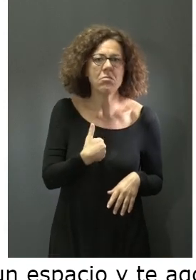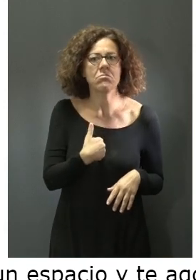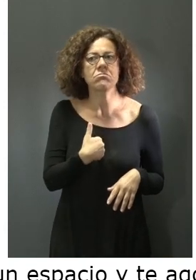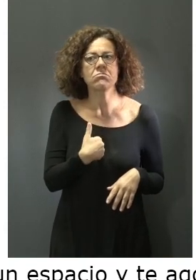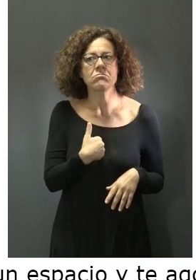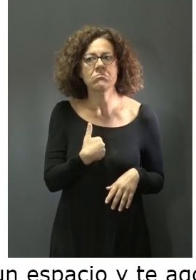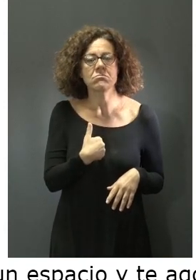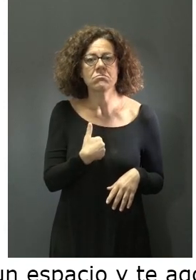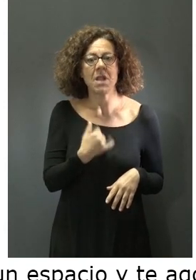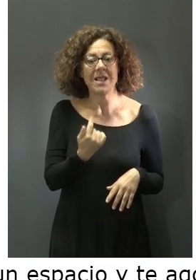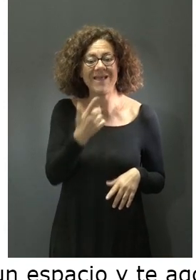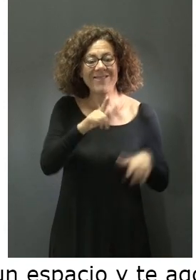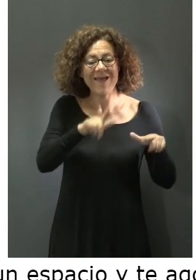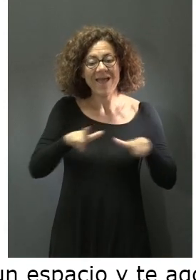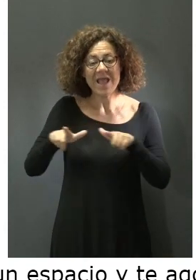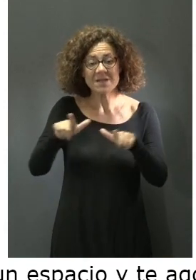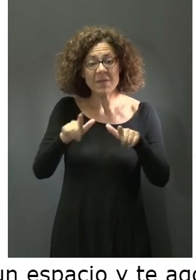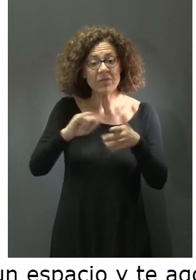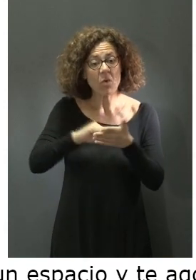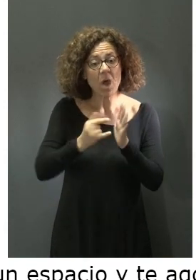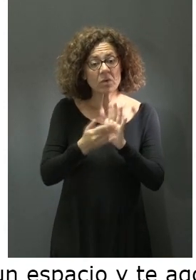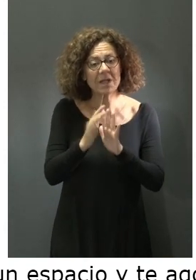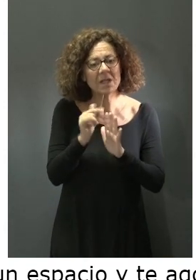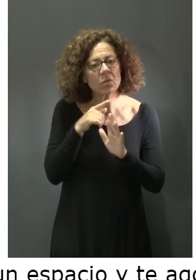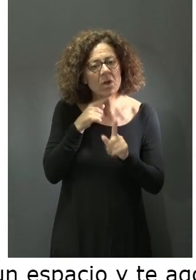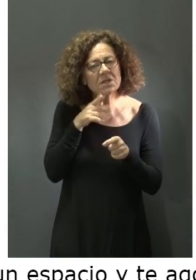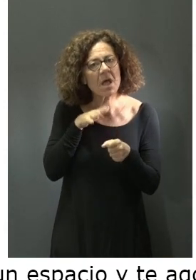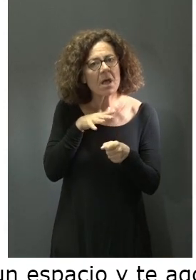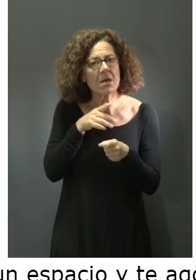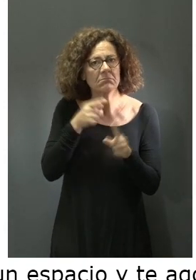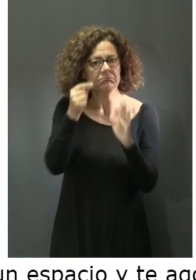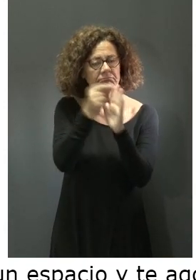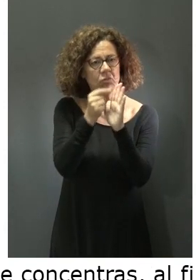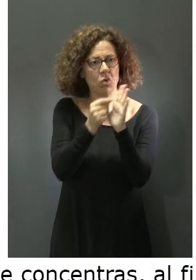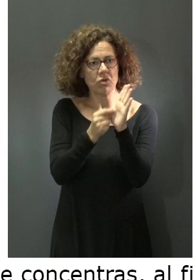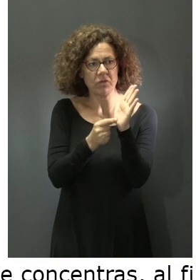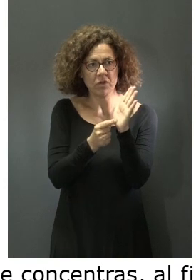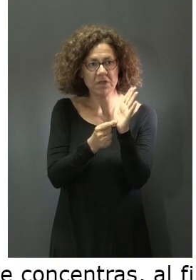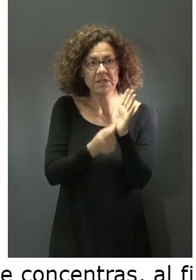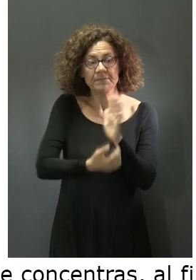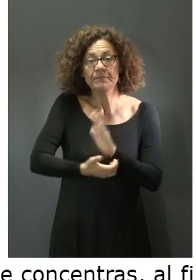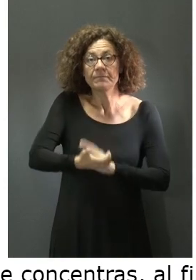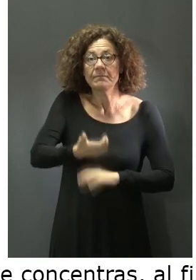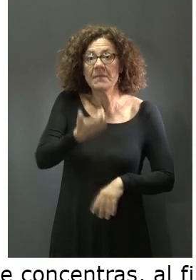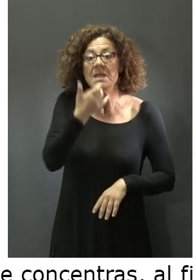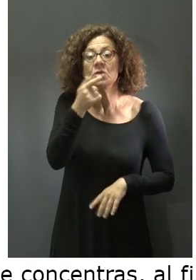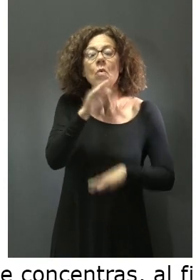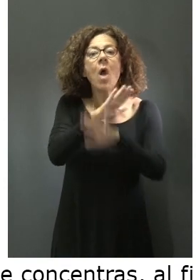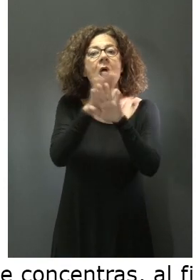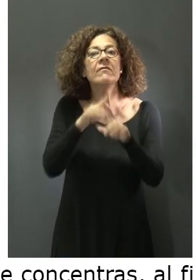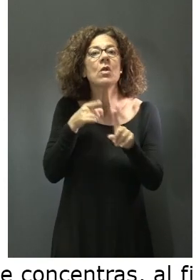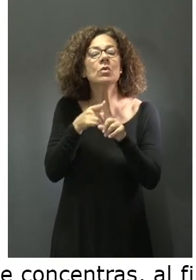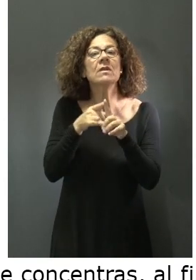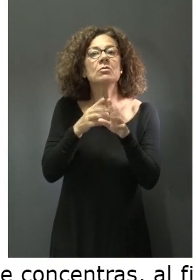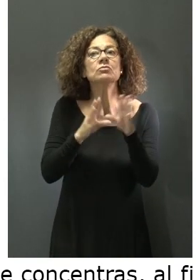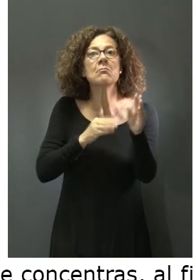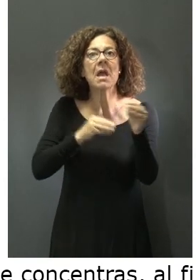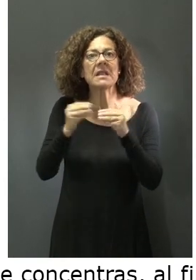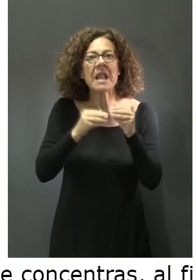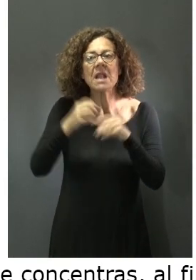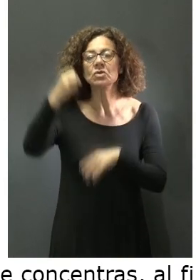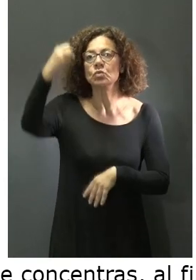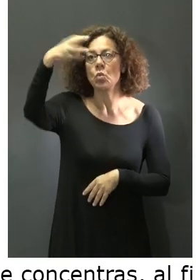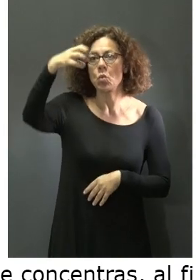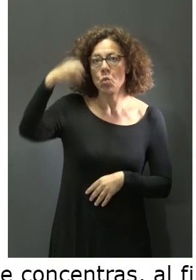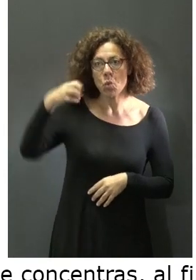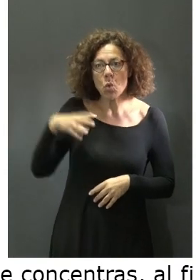tiene cada espacio en la arquitectura, tiene unos condicionantes. O sea, al final utilizamos los materiales, la